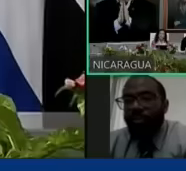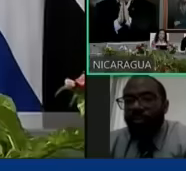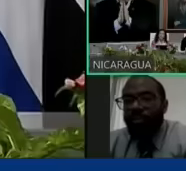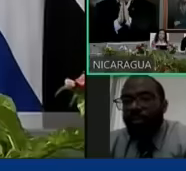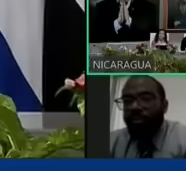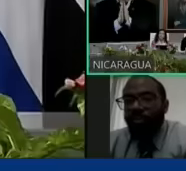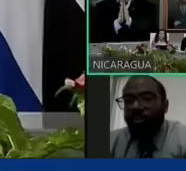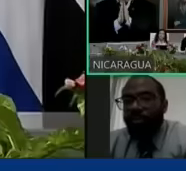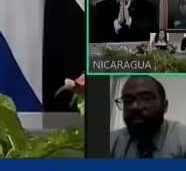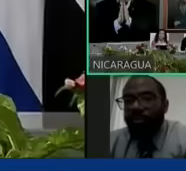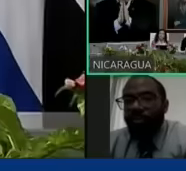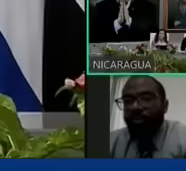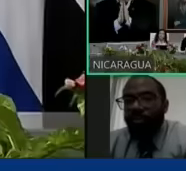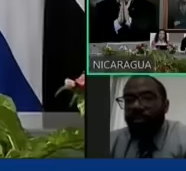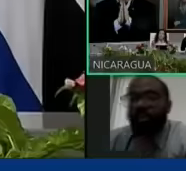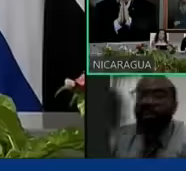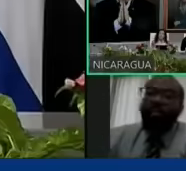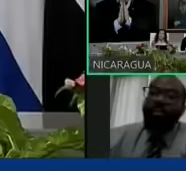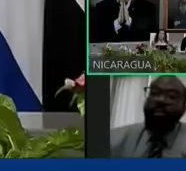se dicen